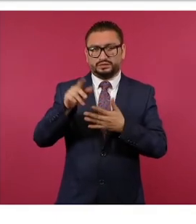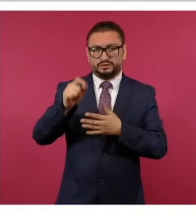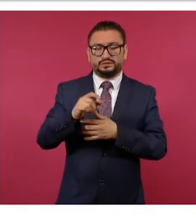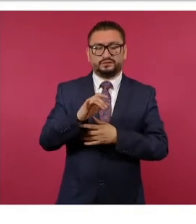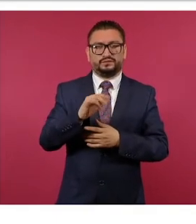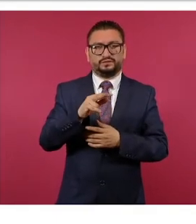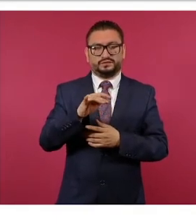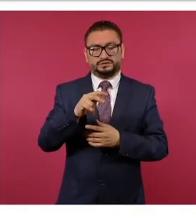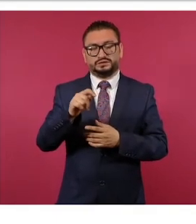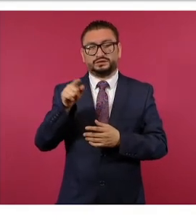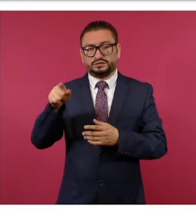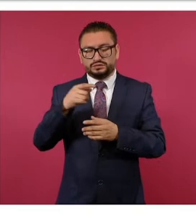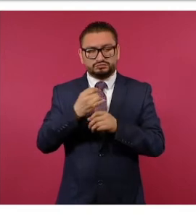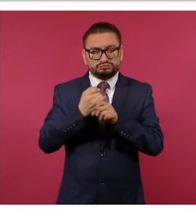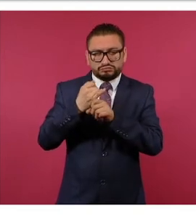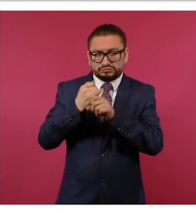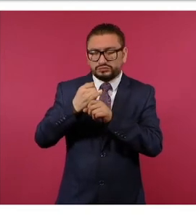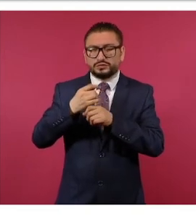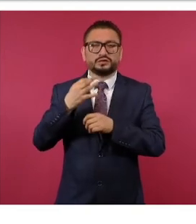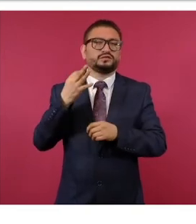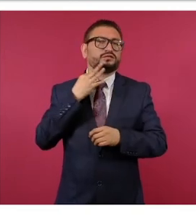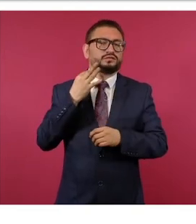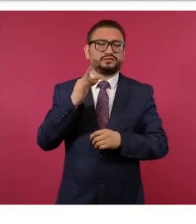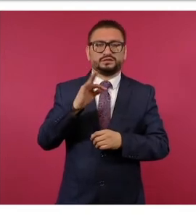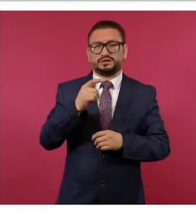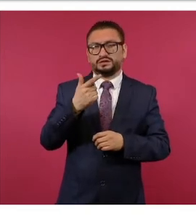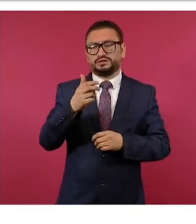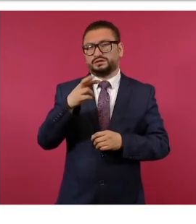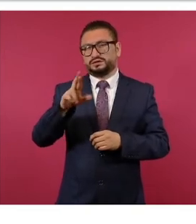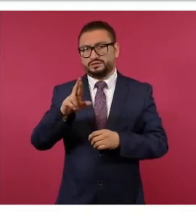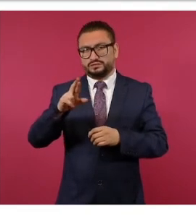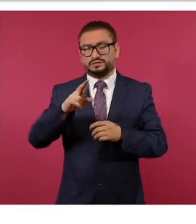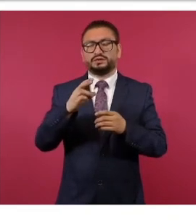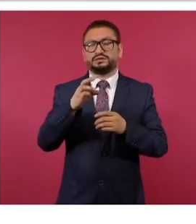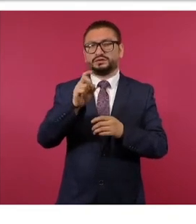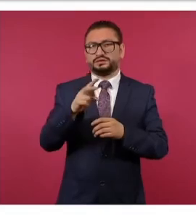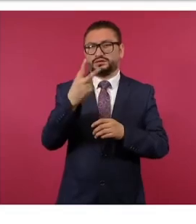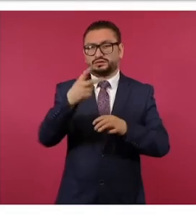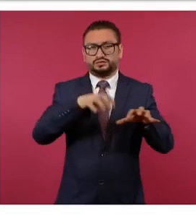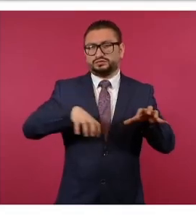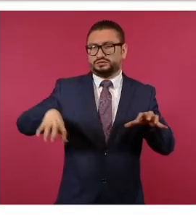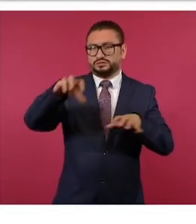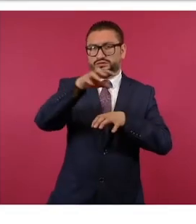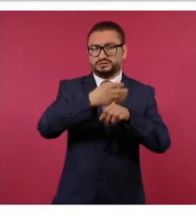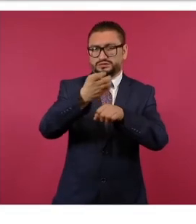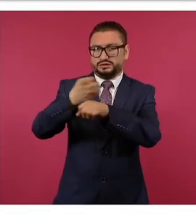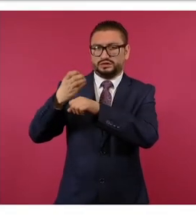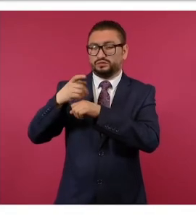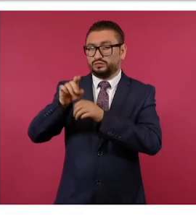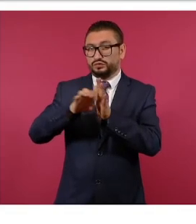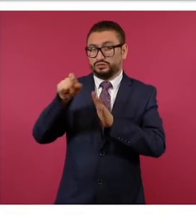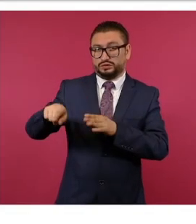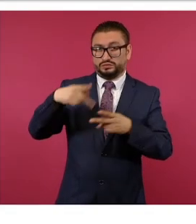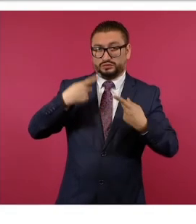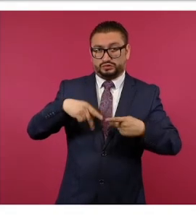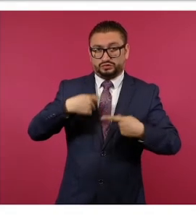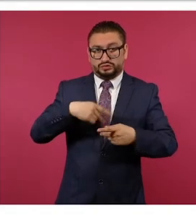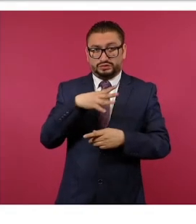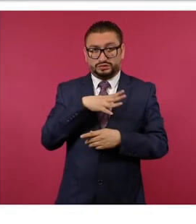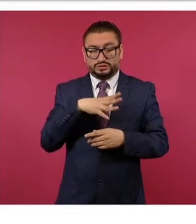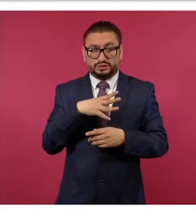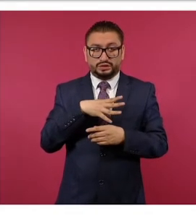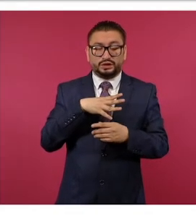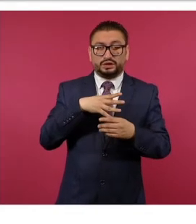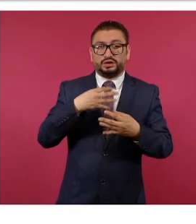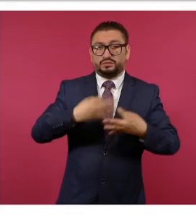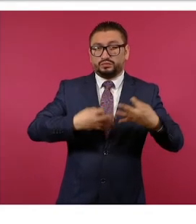PIRS, consultó a la Fiscalía General de la República y a las 32 fiscalías estatales si los detenidos contaban o